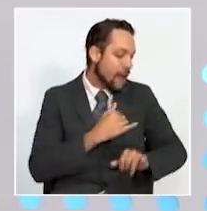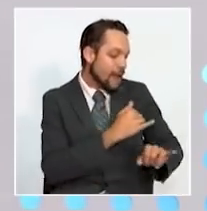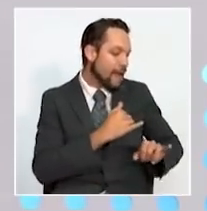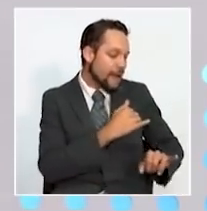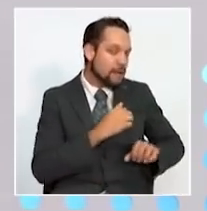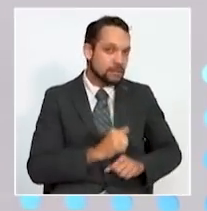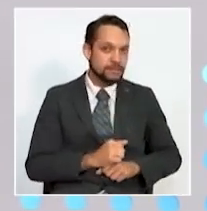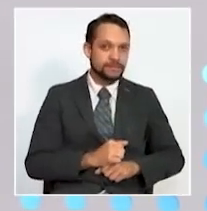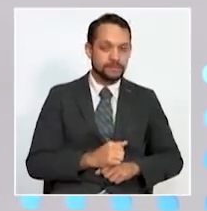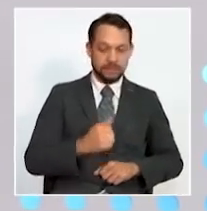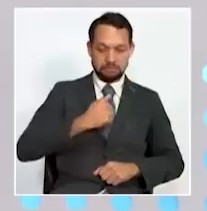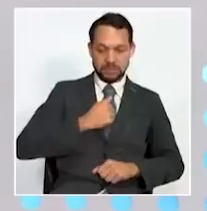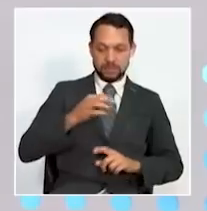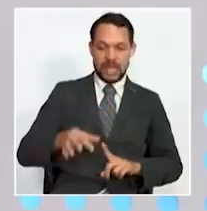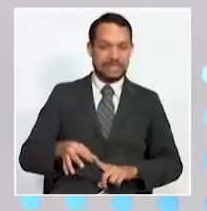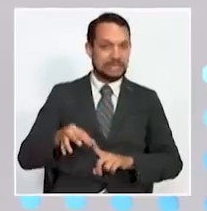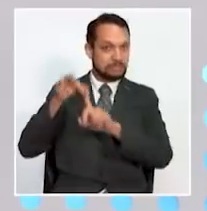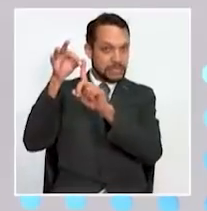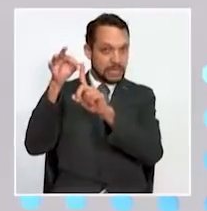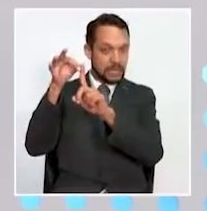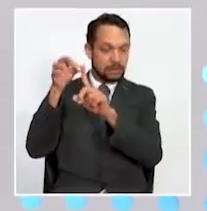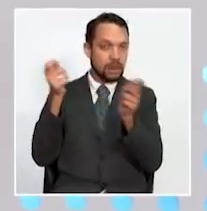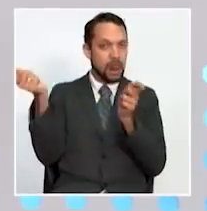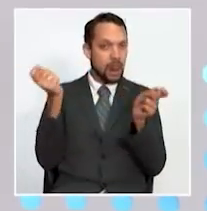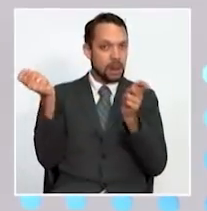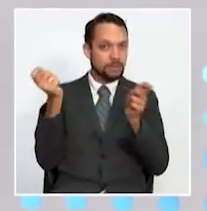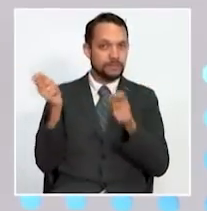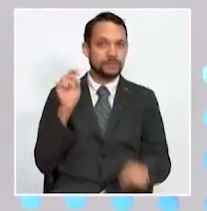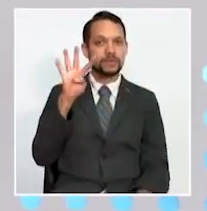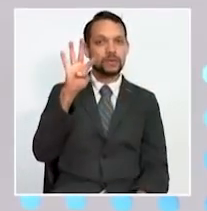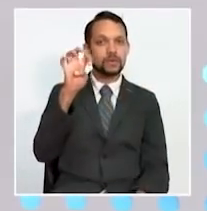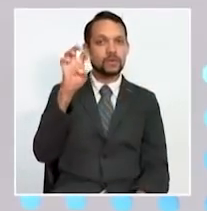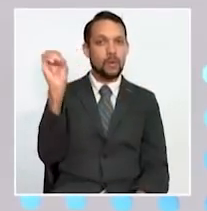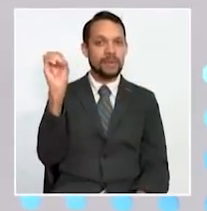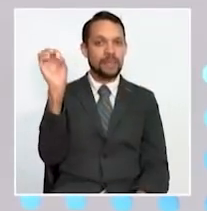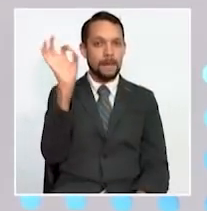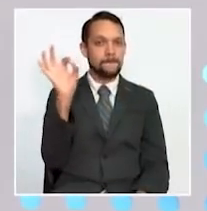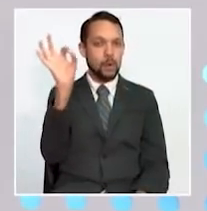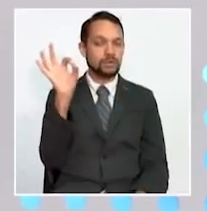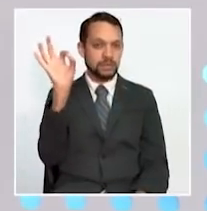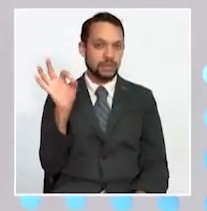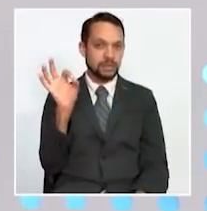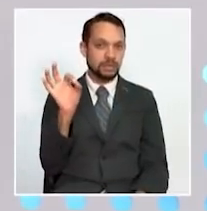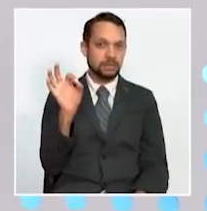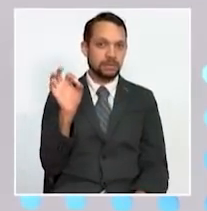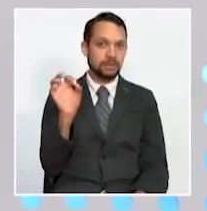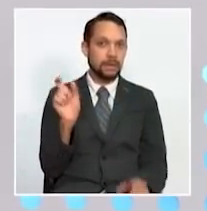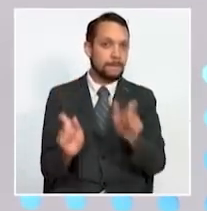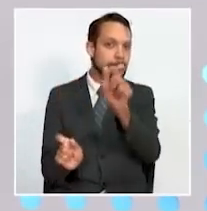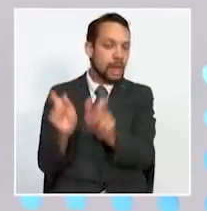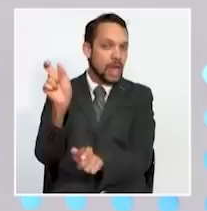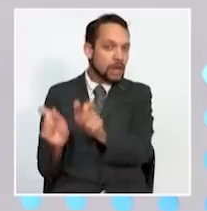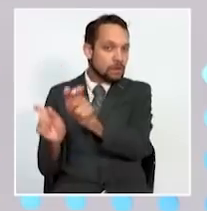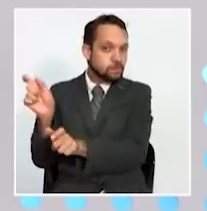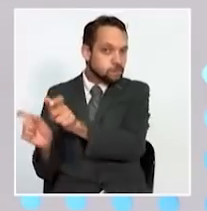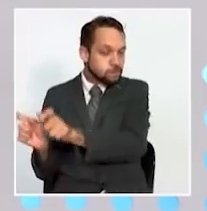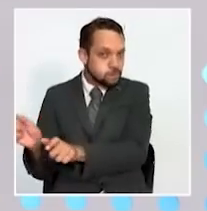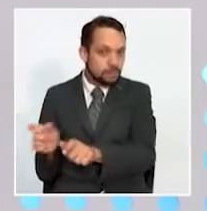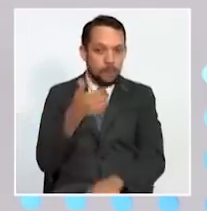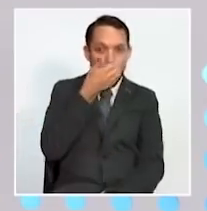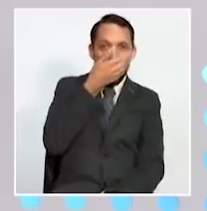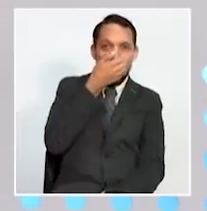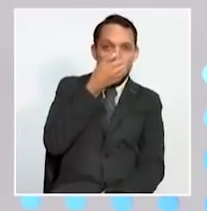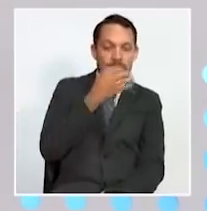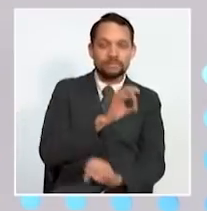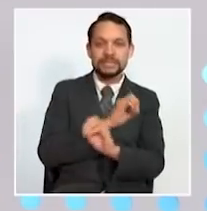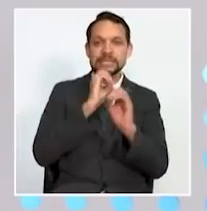tengo desde mi especialidad, el 90% de mis pacientes ya no están utilizando inhaladores y están haciendo un